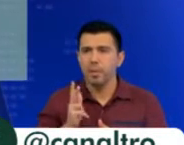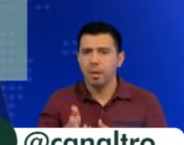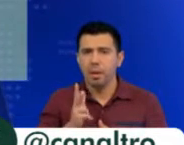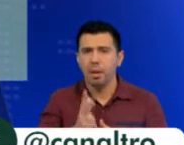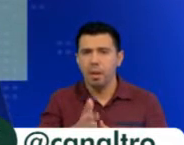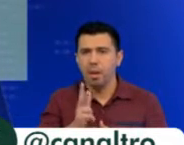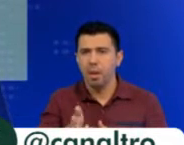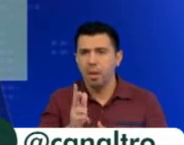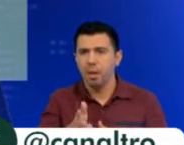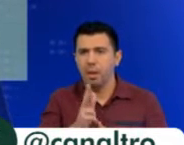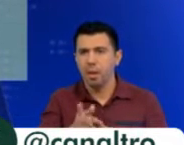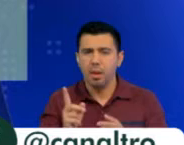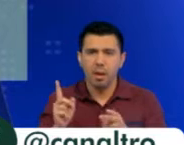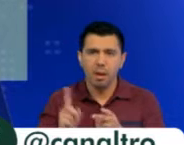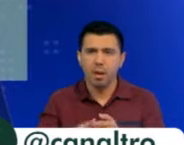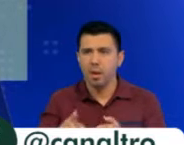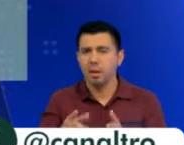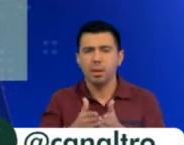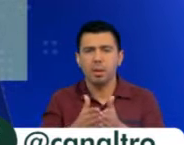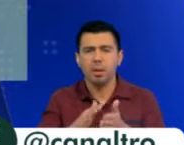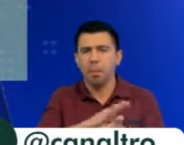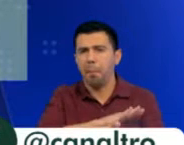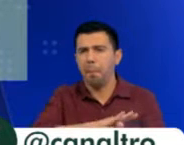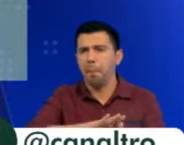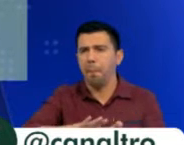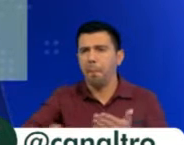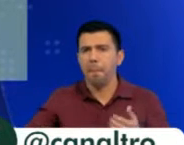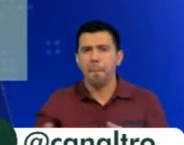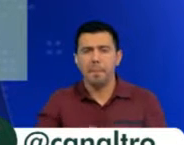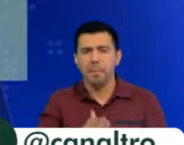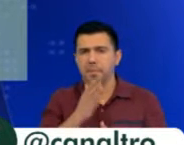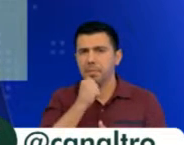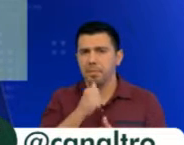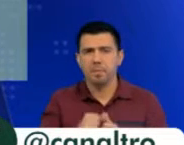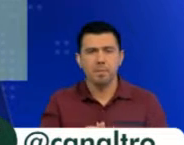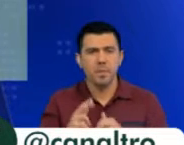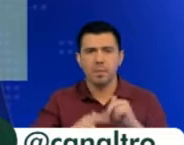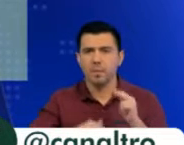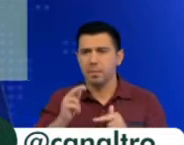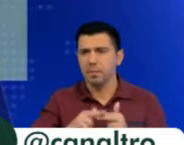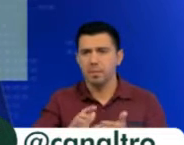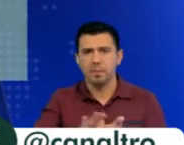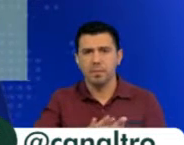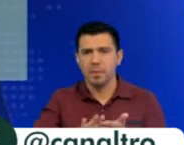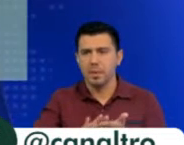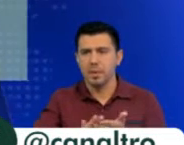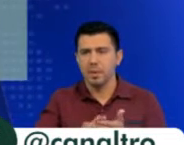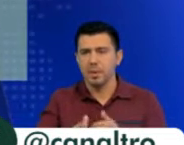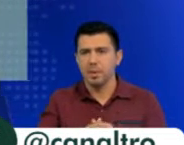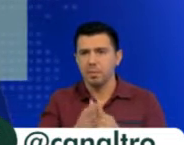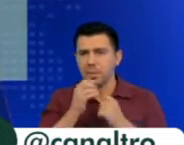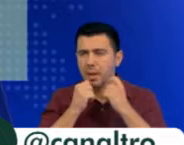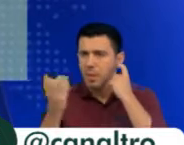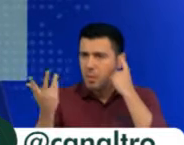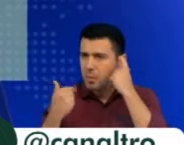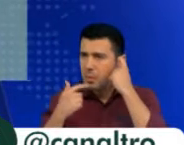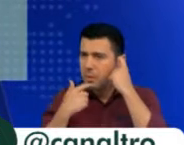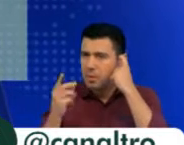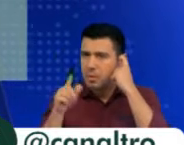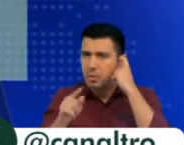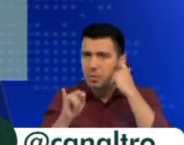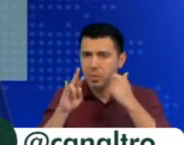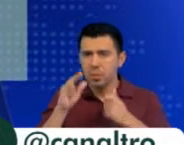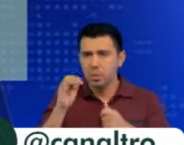vías totalmente destapadas. Edgar Ormas, cuéntanos un poco acerca justamente de la vía de